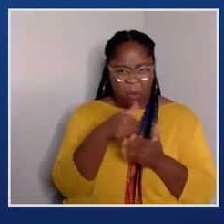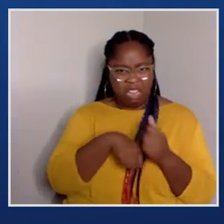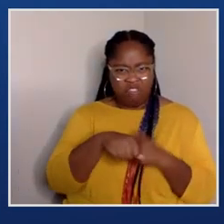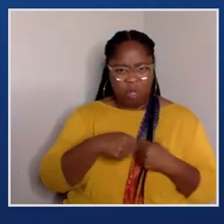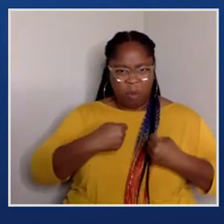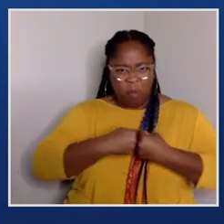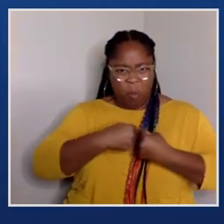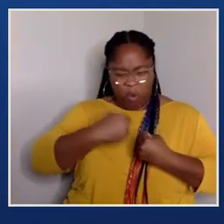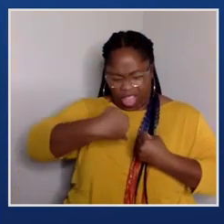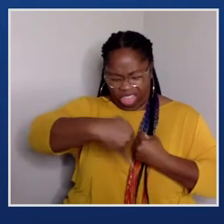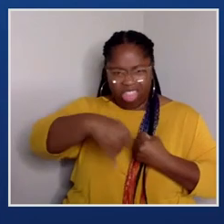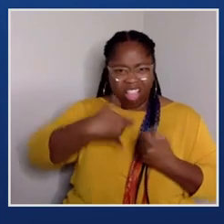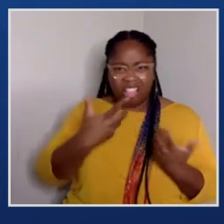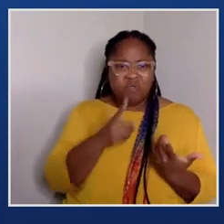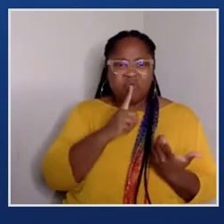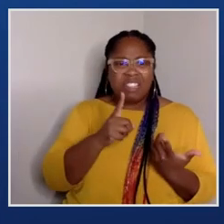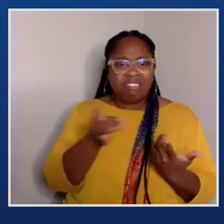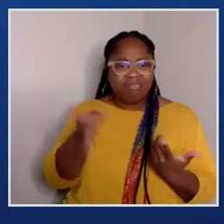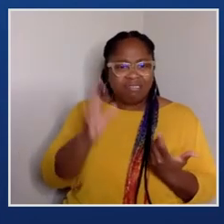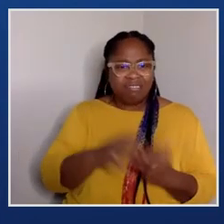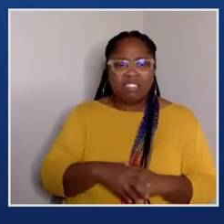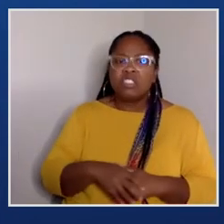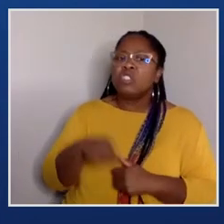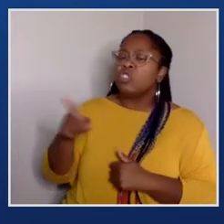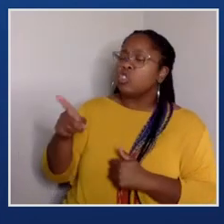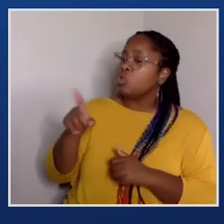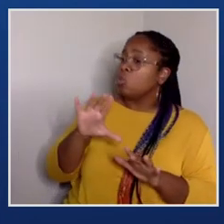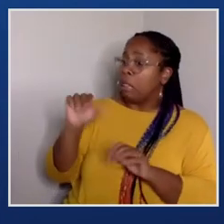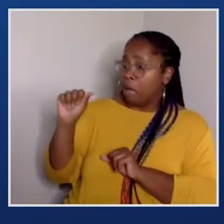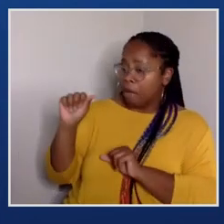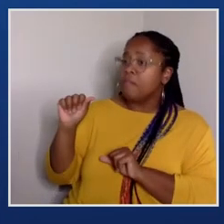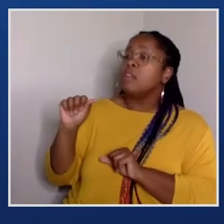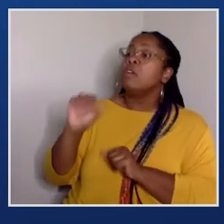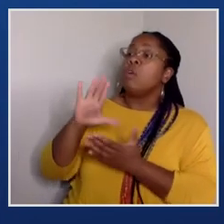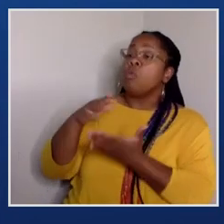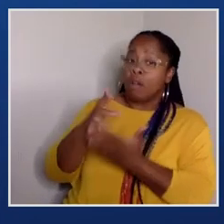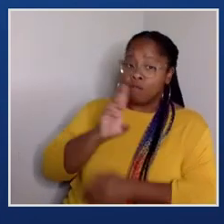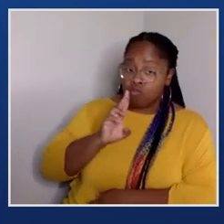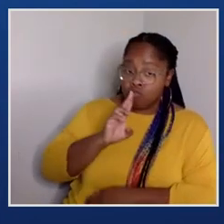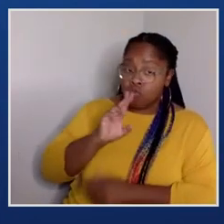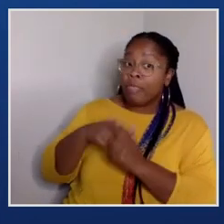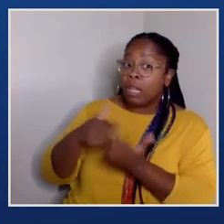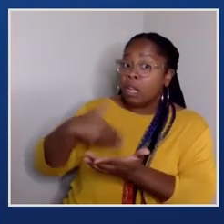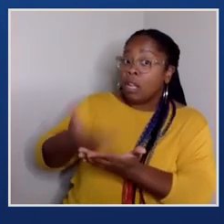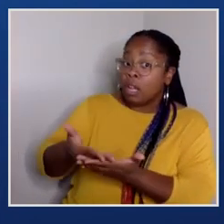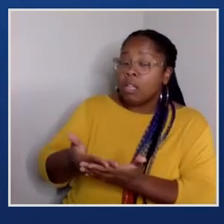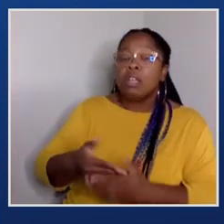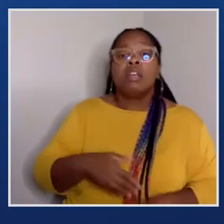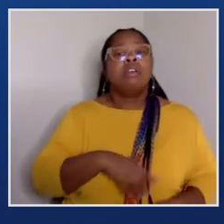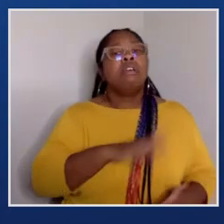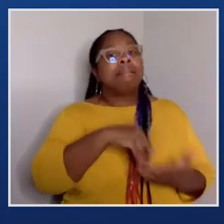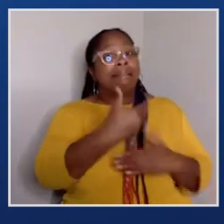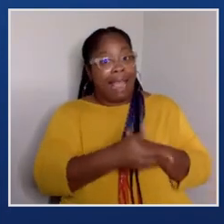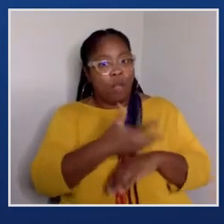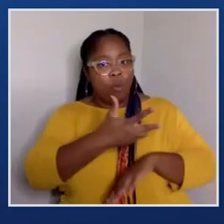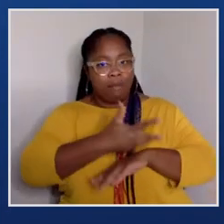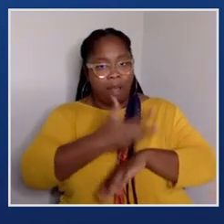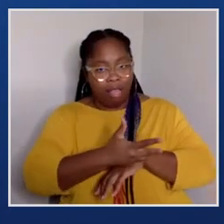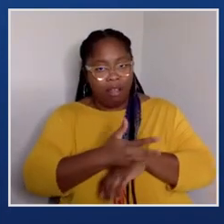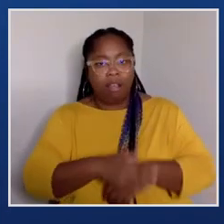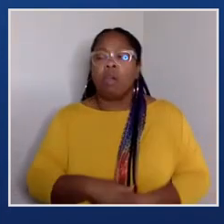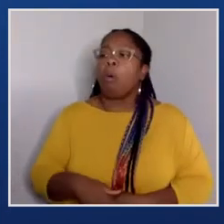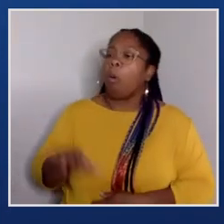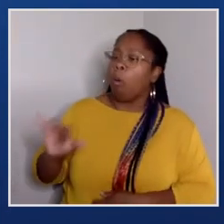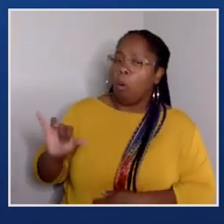sí. Nos hicieran algo. Y se fueron de Nicaragua. Entonces, a Honduras. De Honduras a Guatemala. Okay.